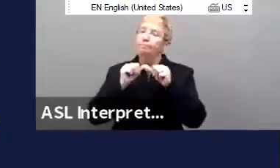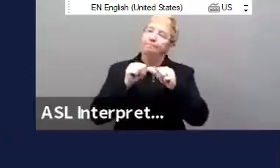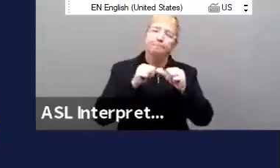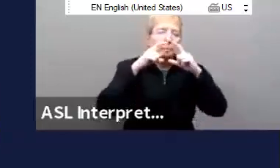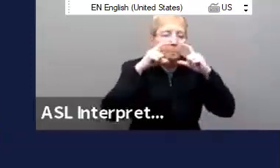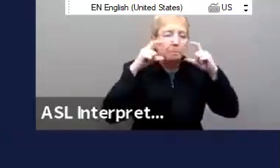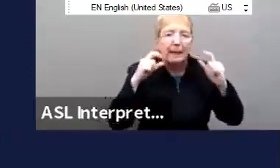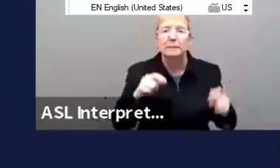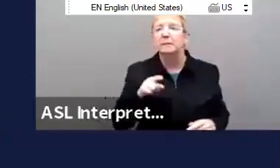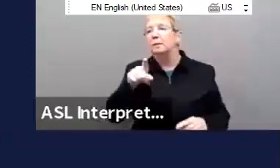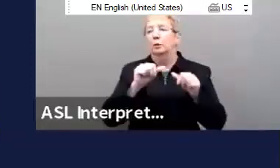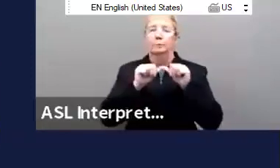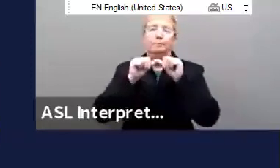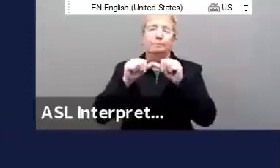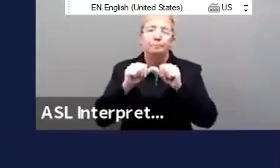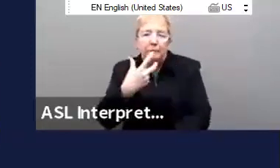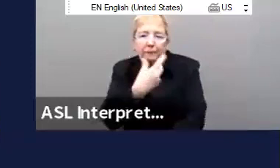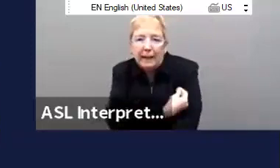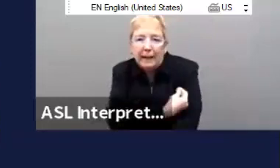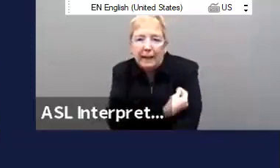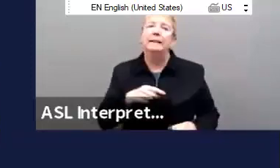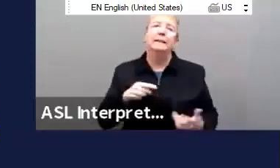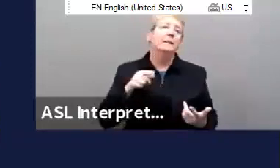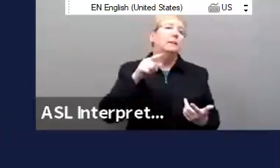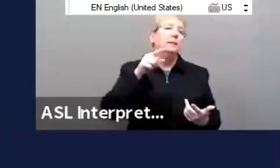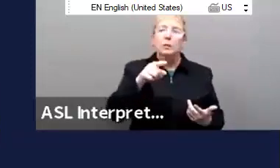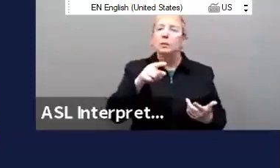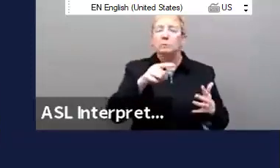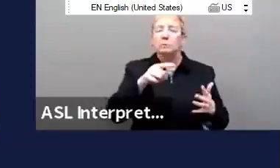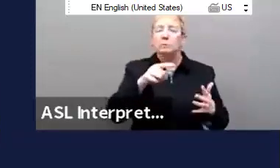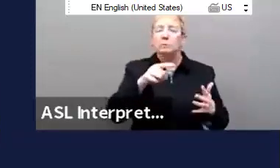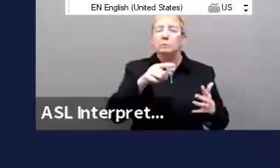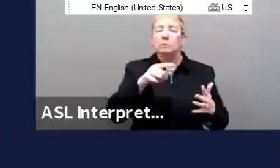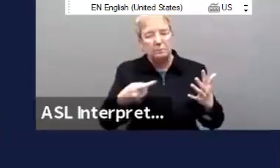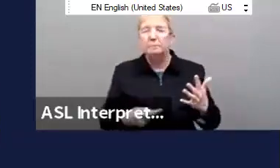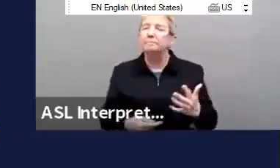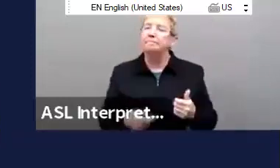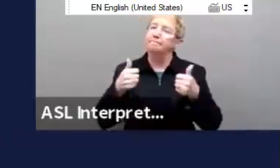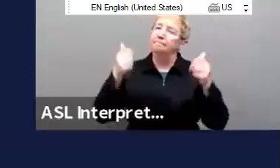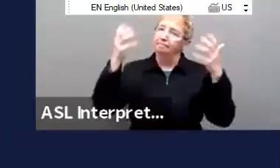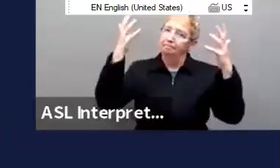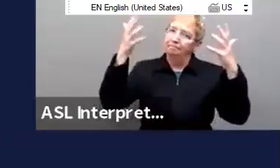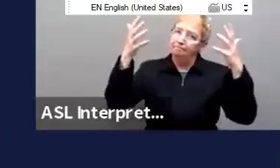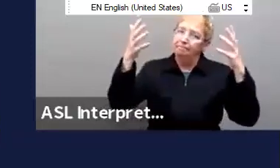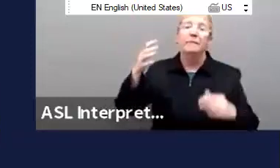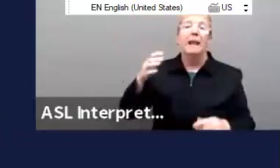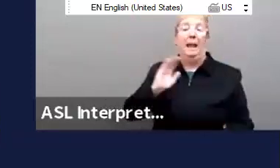se han quedado en casa cuando era la única herramienta que teníamos en cualquier estado. Ustedes lo